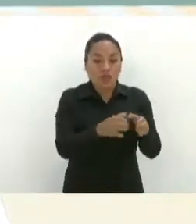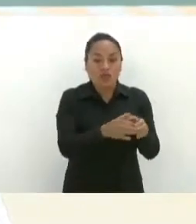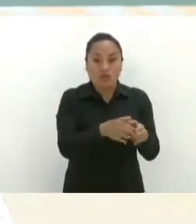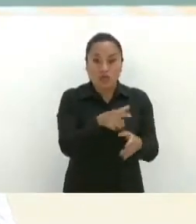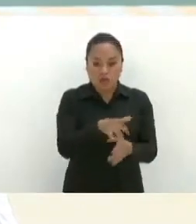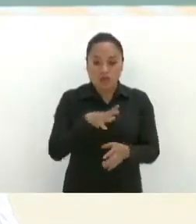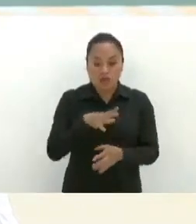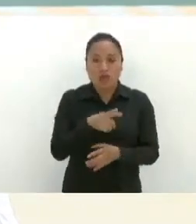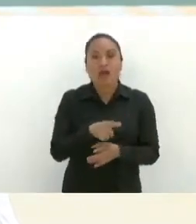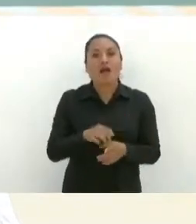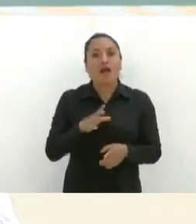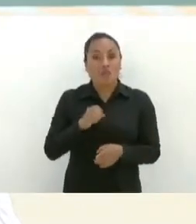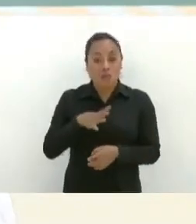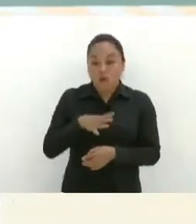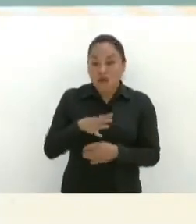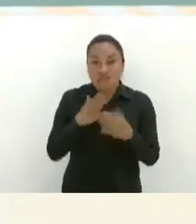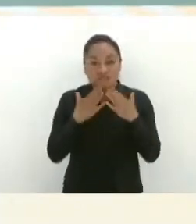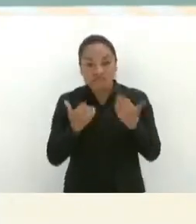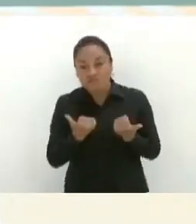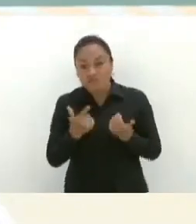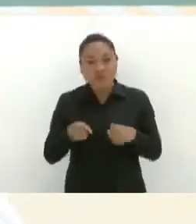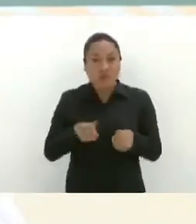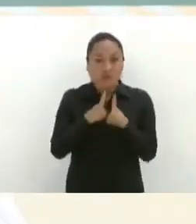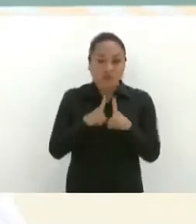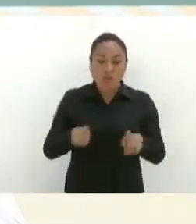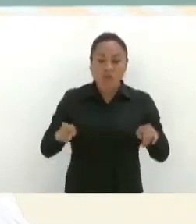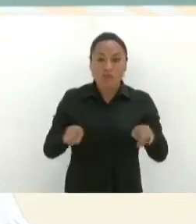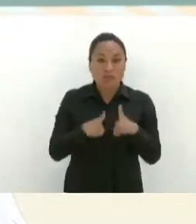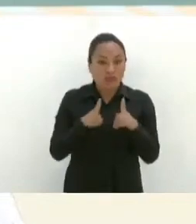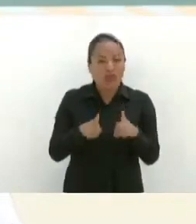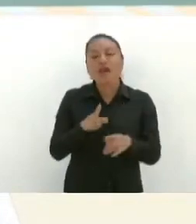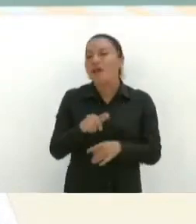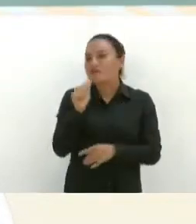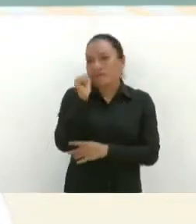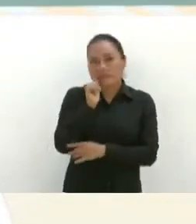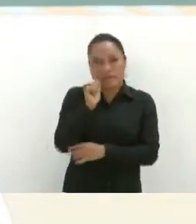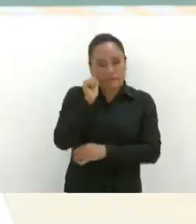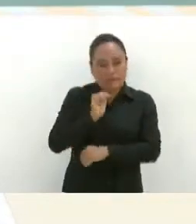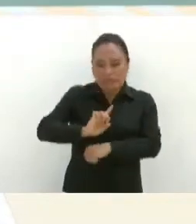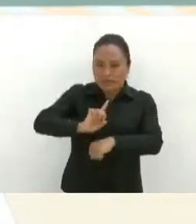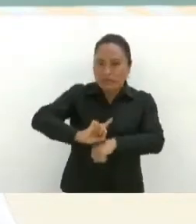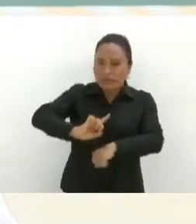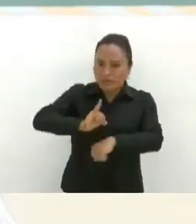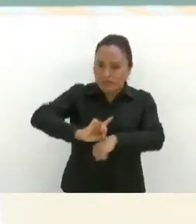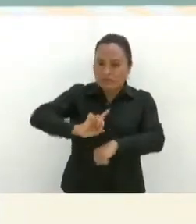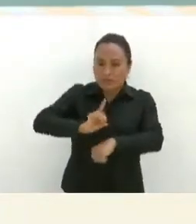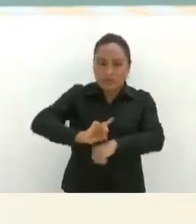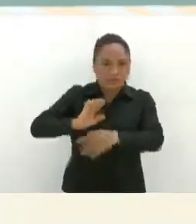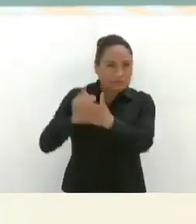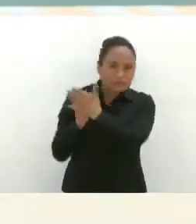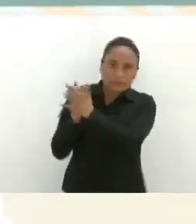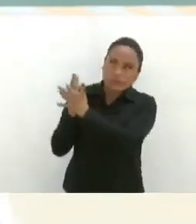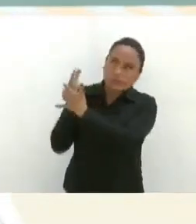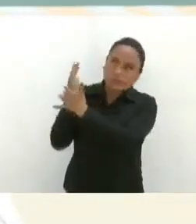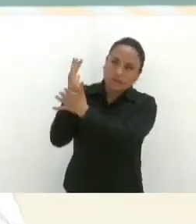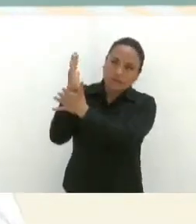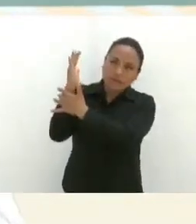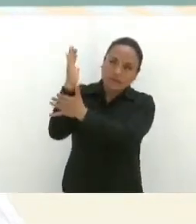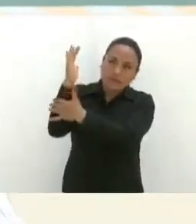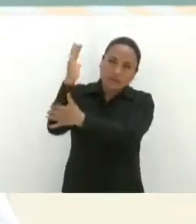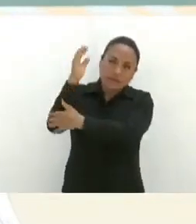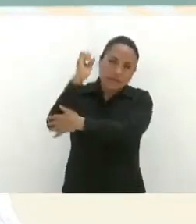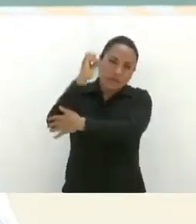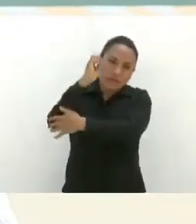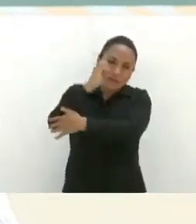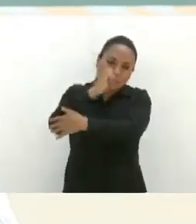a una comunidad sin música Todos los días convivimos con ella Desde que amanecemos Y pasamos por